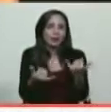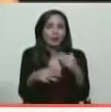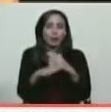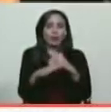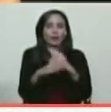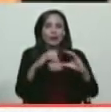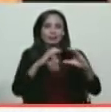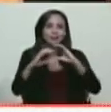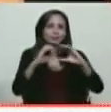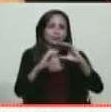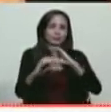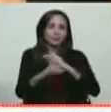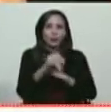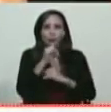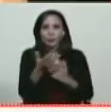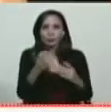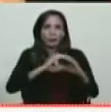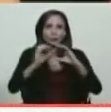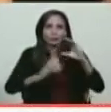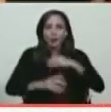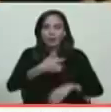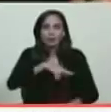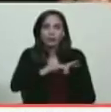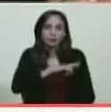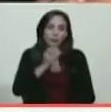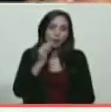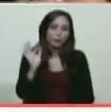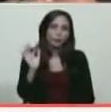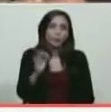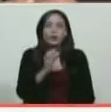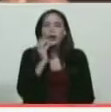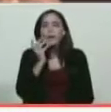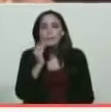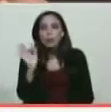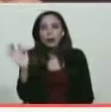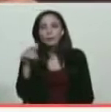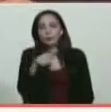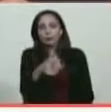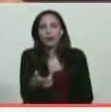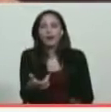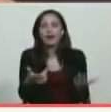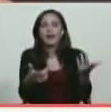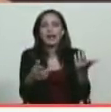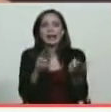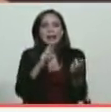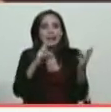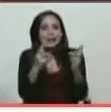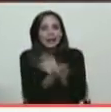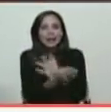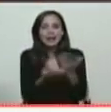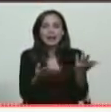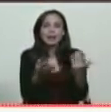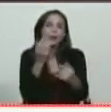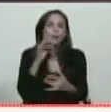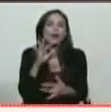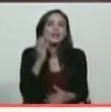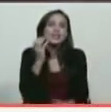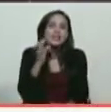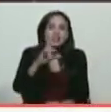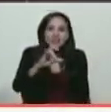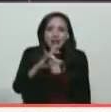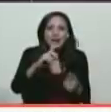pueblo venezolano. Sí, nosotros tenemos bien claro que en el terreno de las redes, que además en términos corporativos les pertenecen, son ellos quienes las diseñaron y las